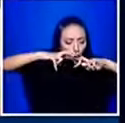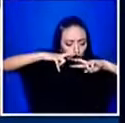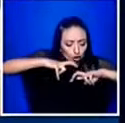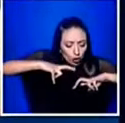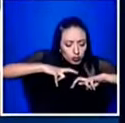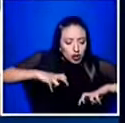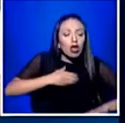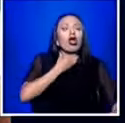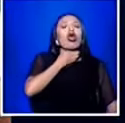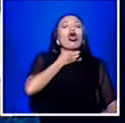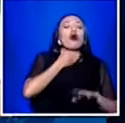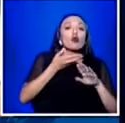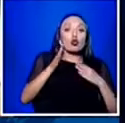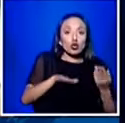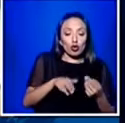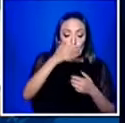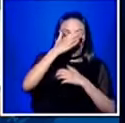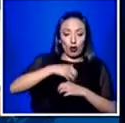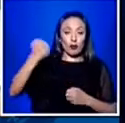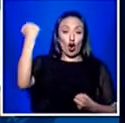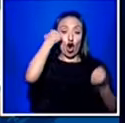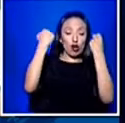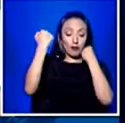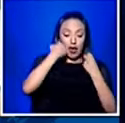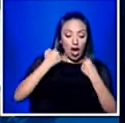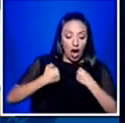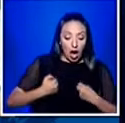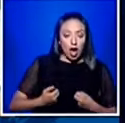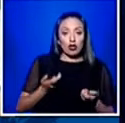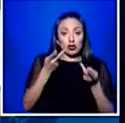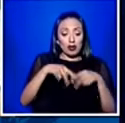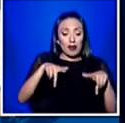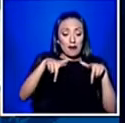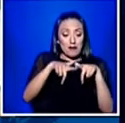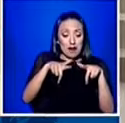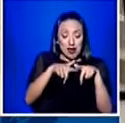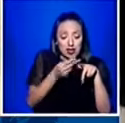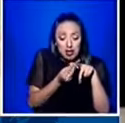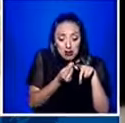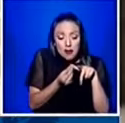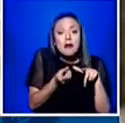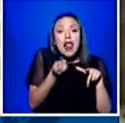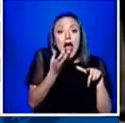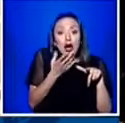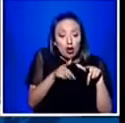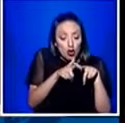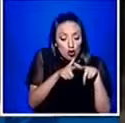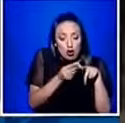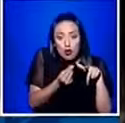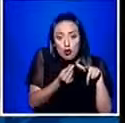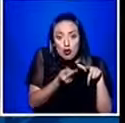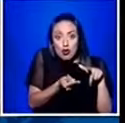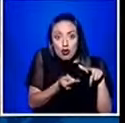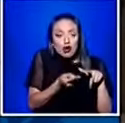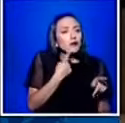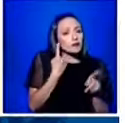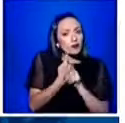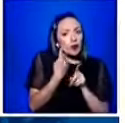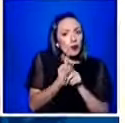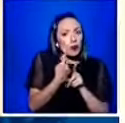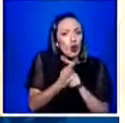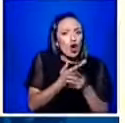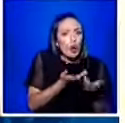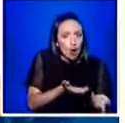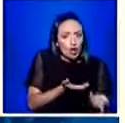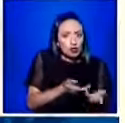por asfixia, que su cuerpo tenía politraumatismos, hematomas, presencia de líquido color blanquecino en la vagina. Por esto fueron